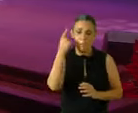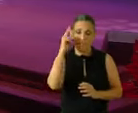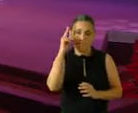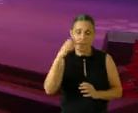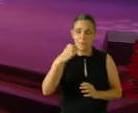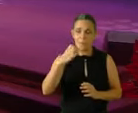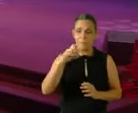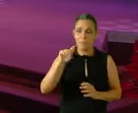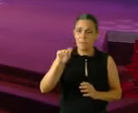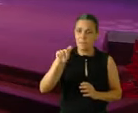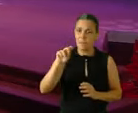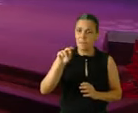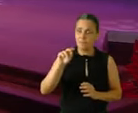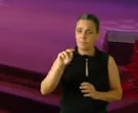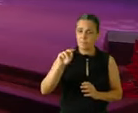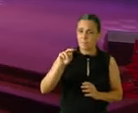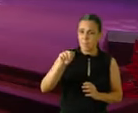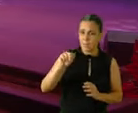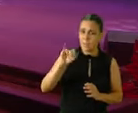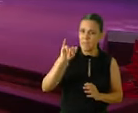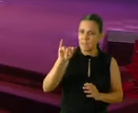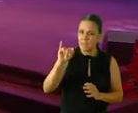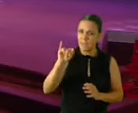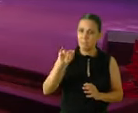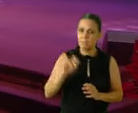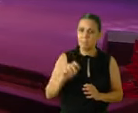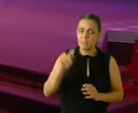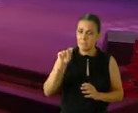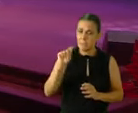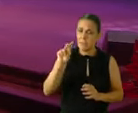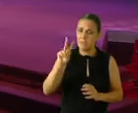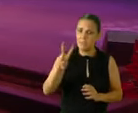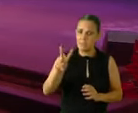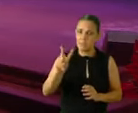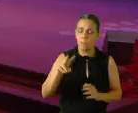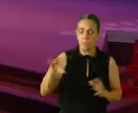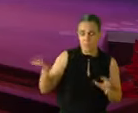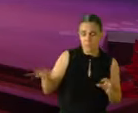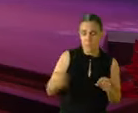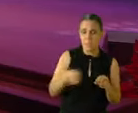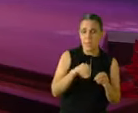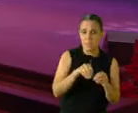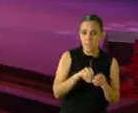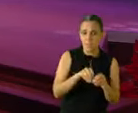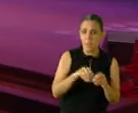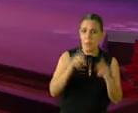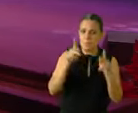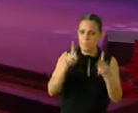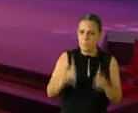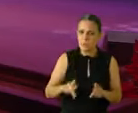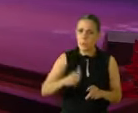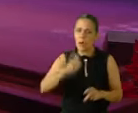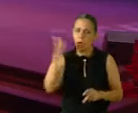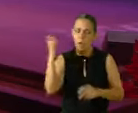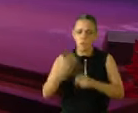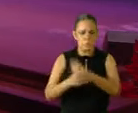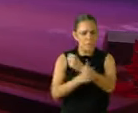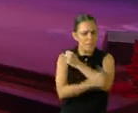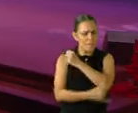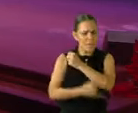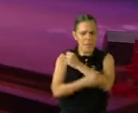pastora? Se añadió gente de Texas que ve el programa. Se añadió gente de Nueva